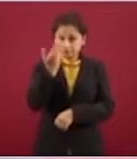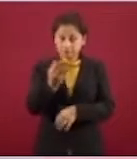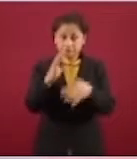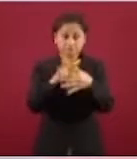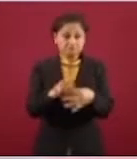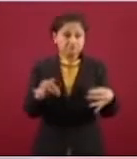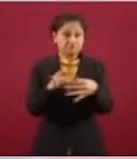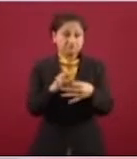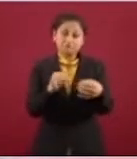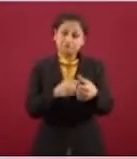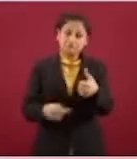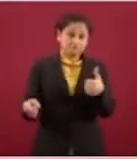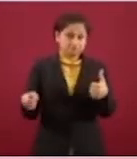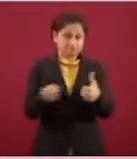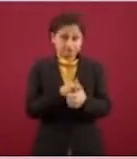darle